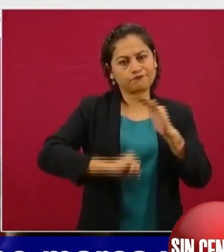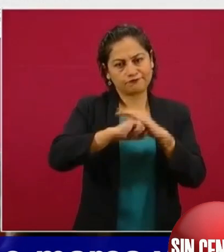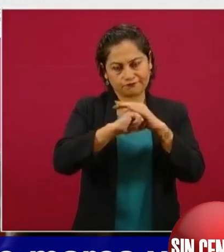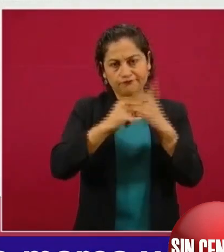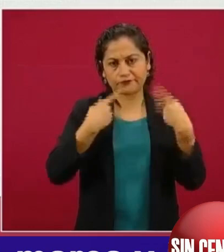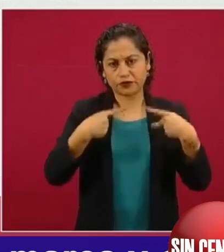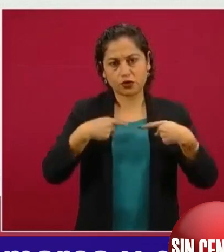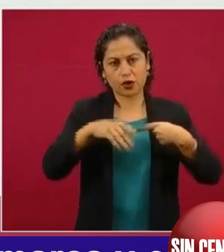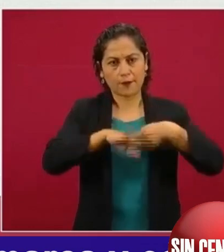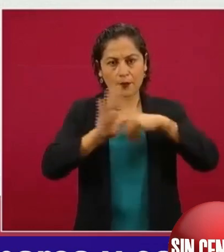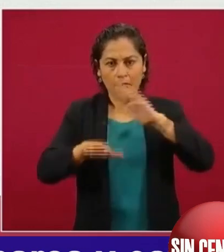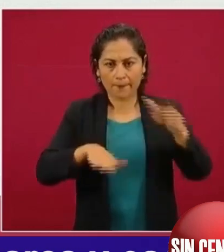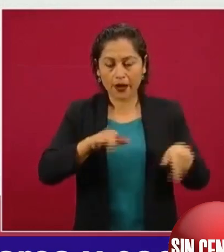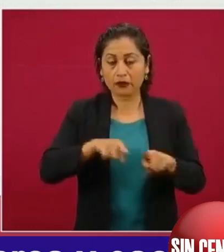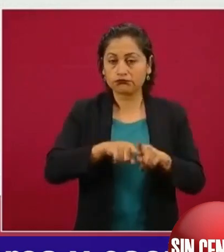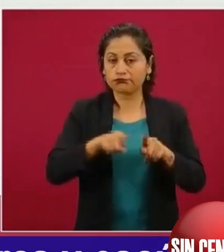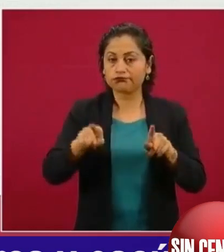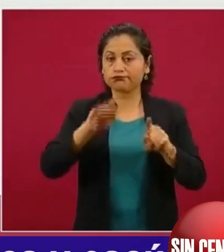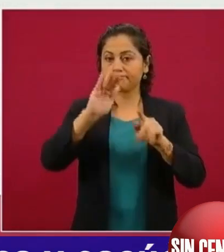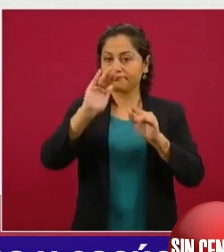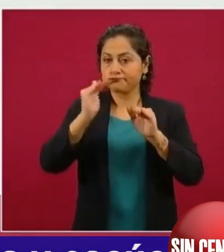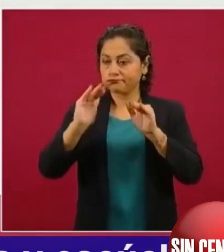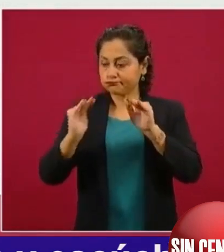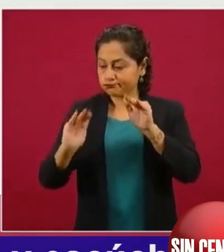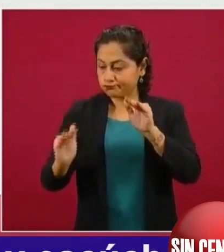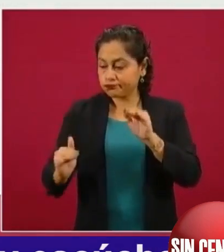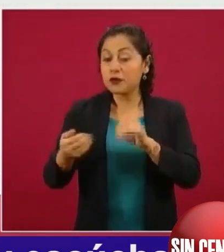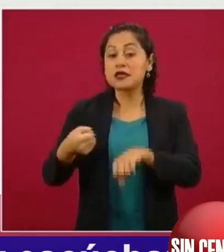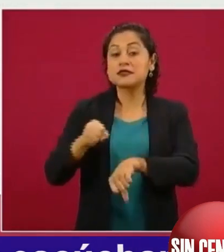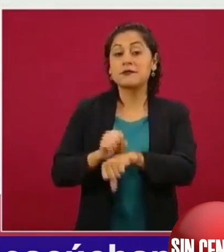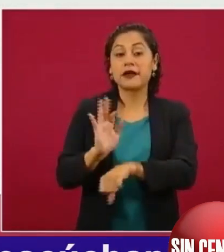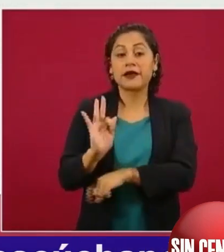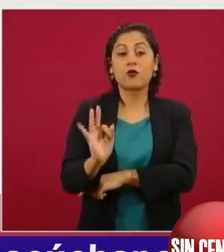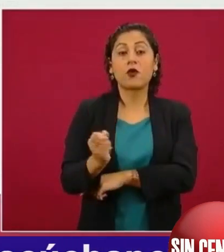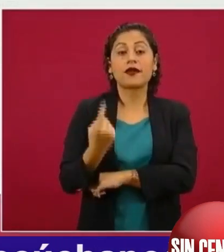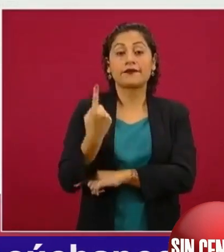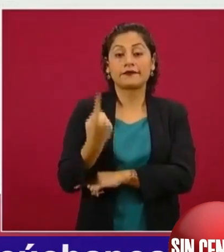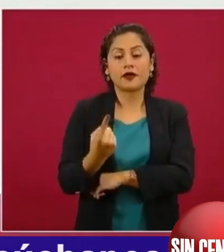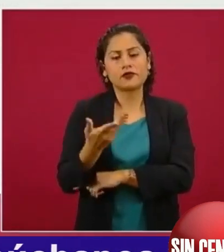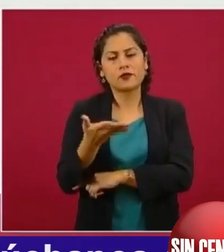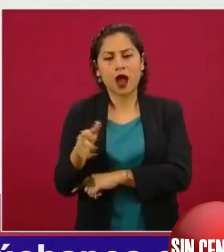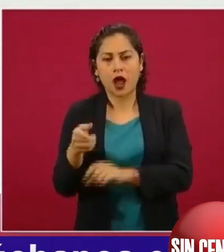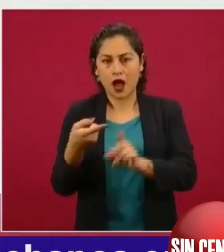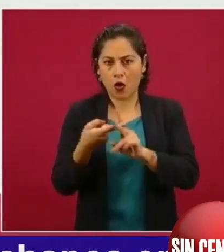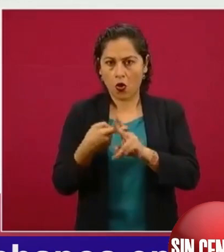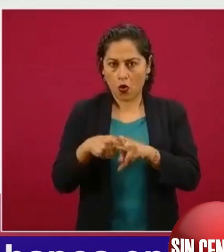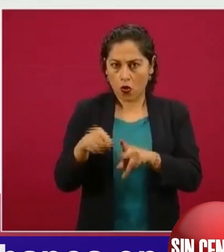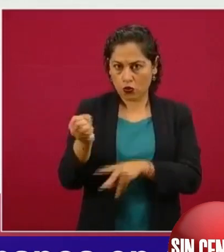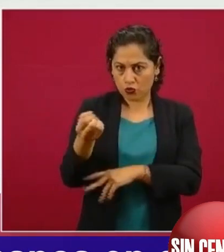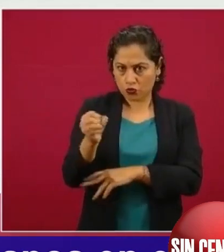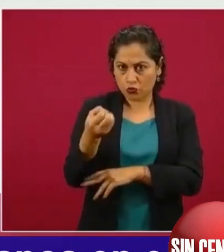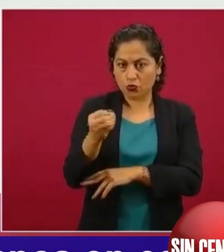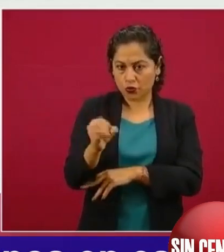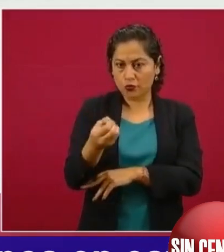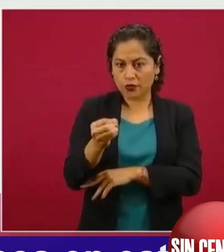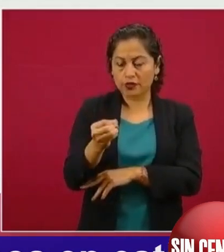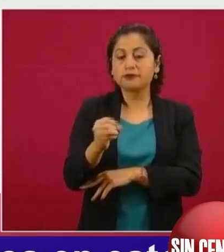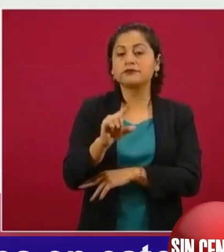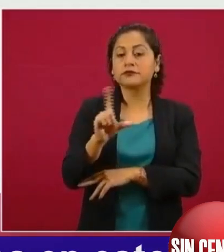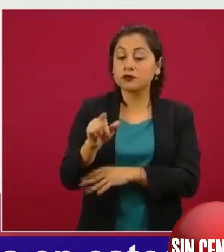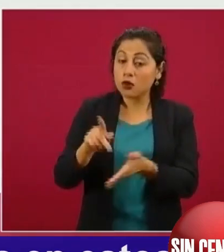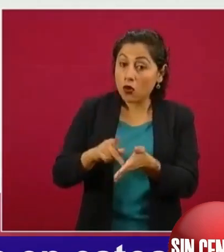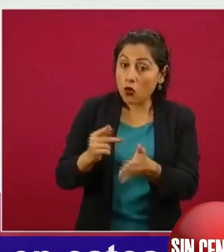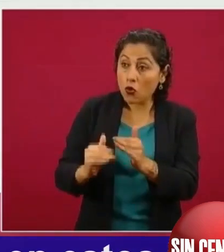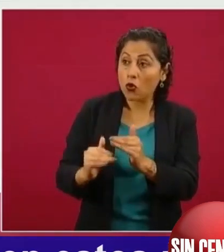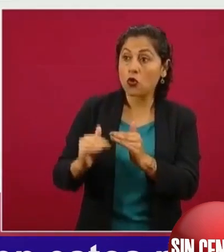posteriormente empezó a descender y llegó a un mínimo en la semana 41, la segunda semana de octubre. De ahí empezó este incremento